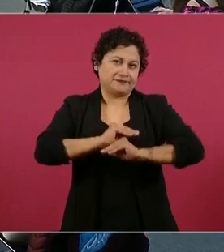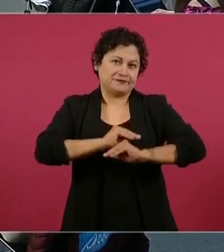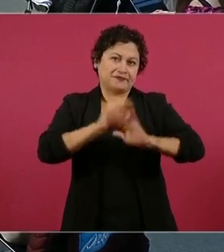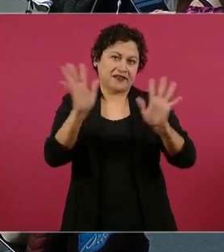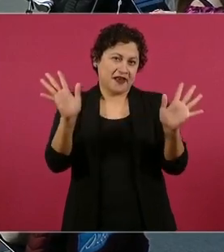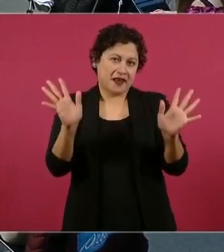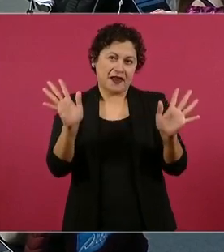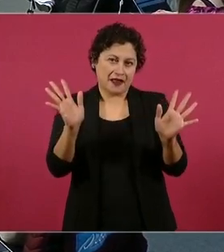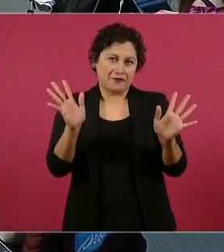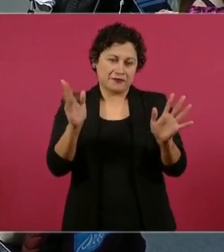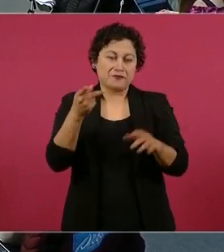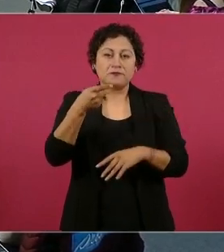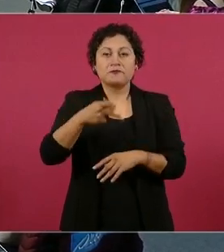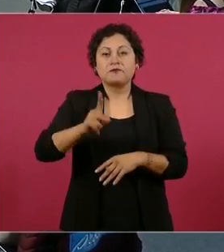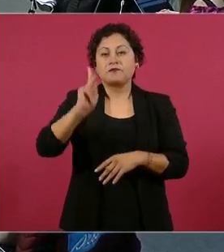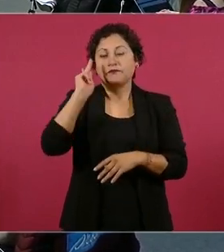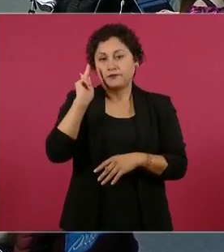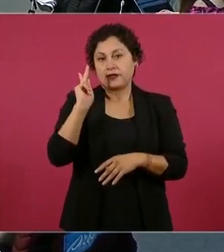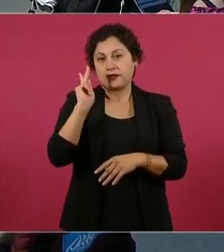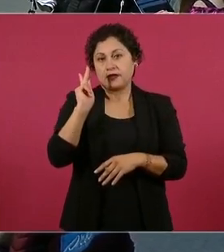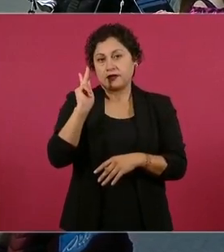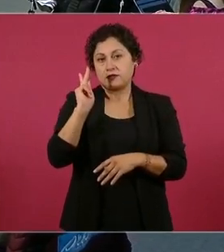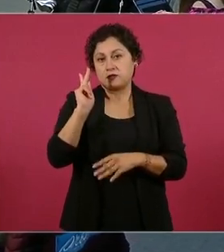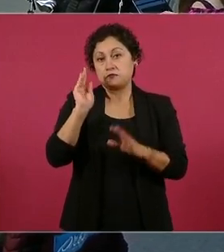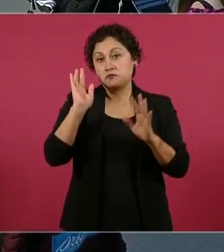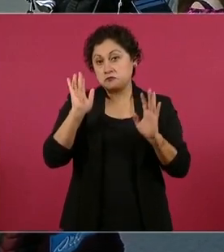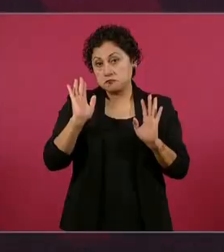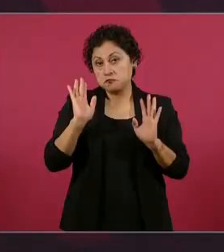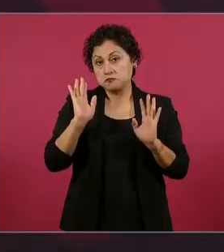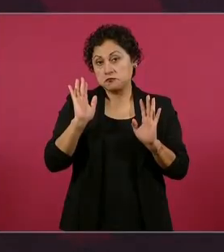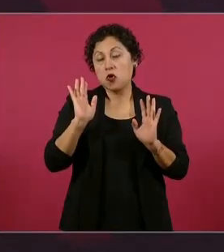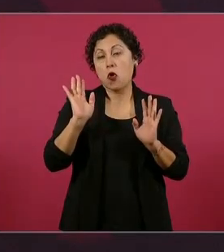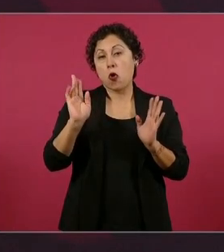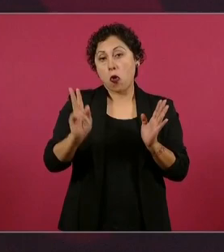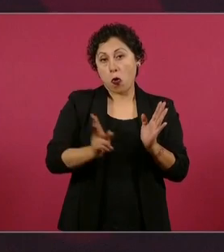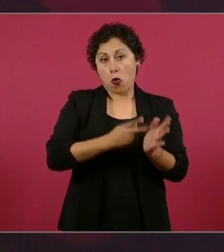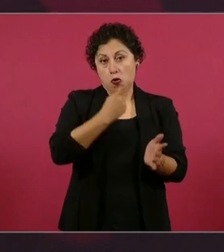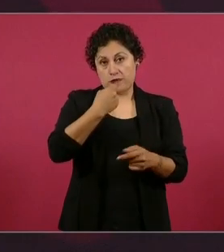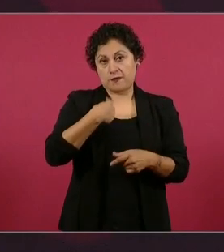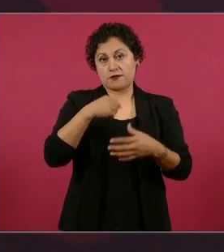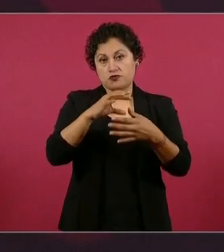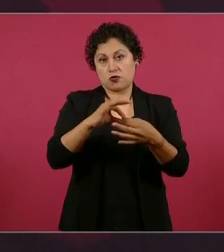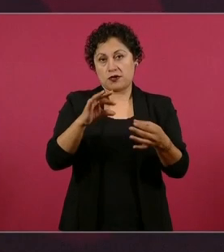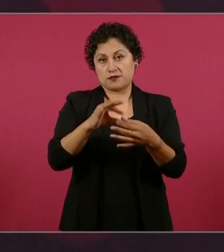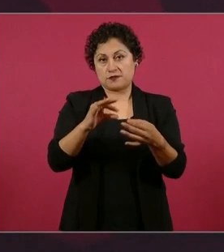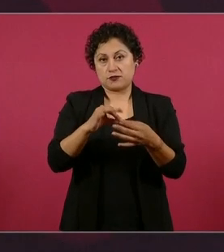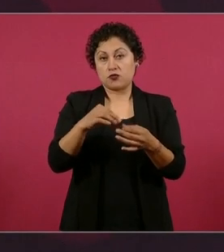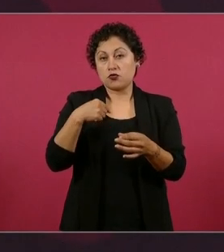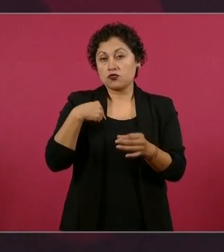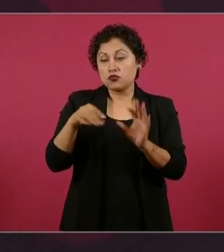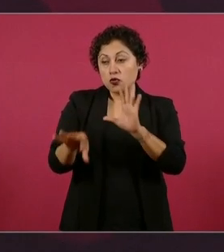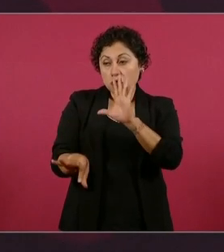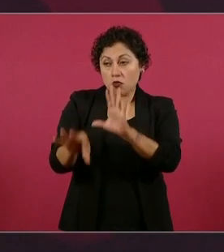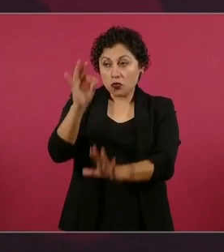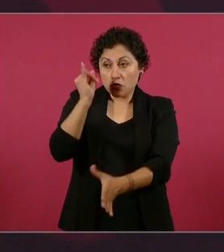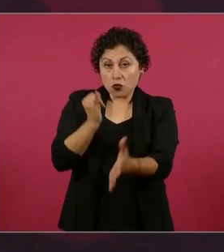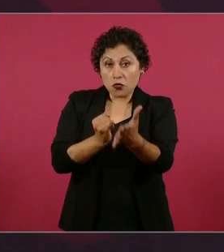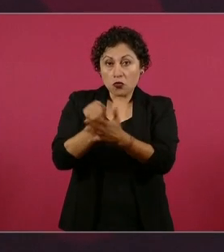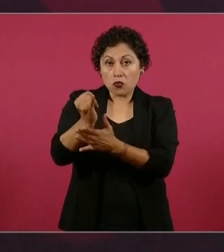no está de más repetir que no me equivoqué,